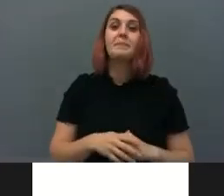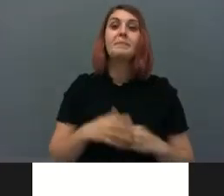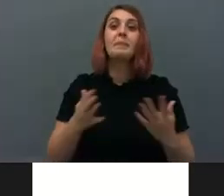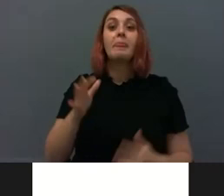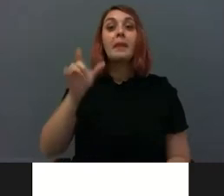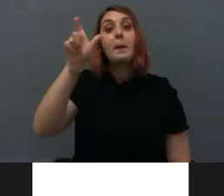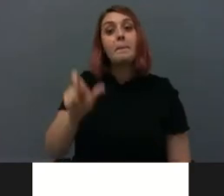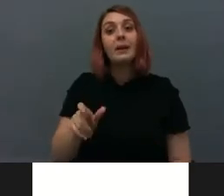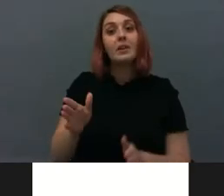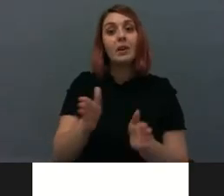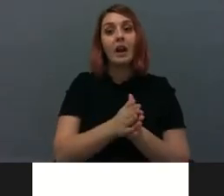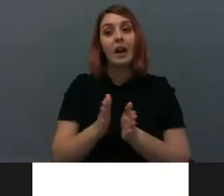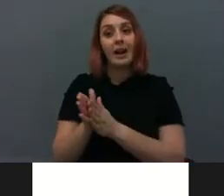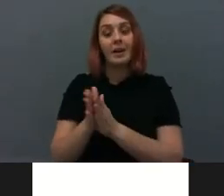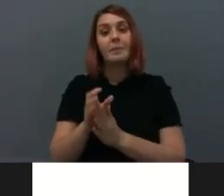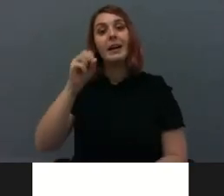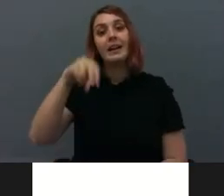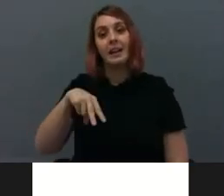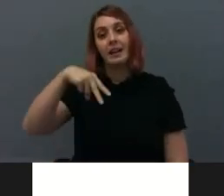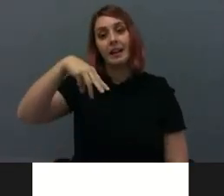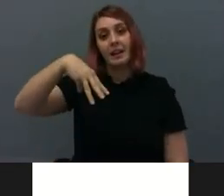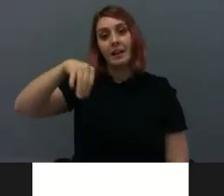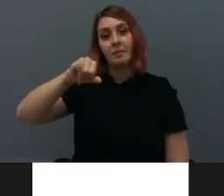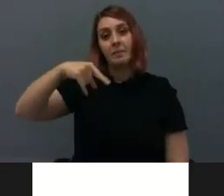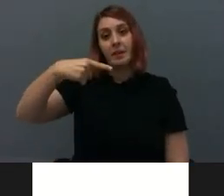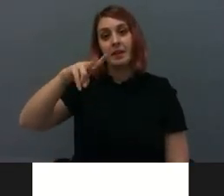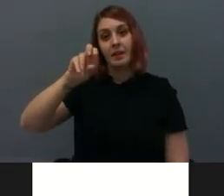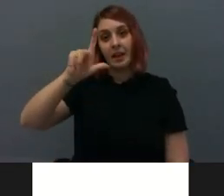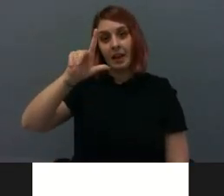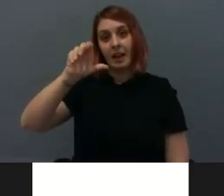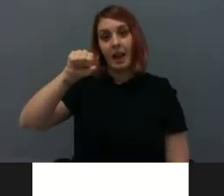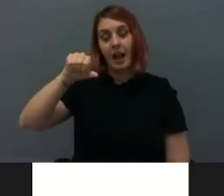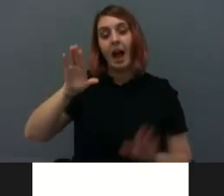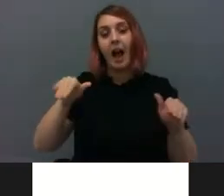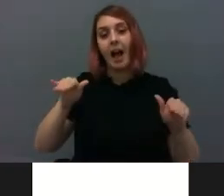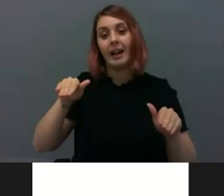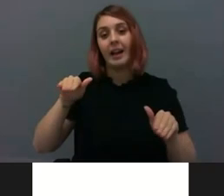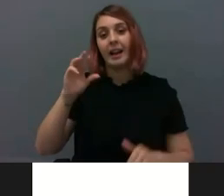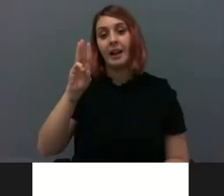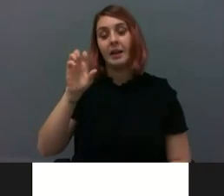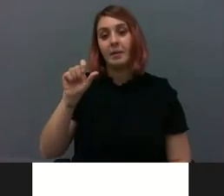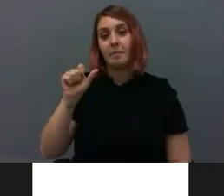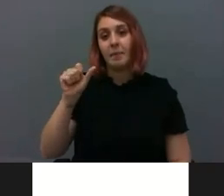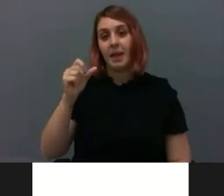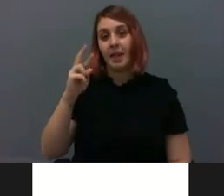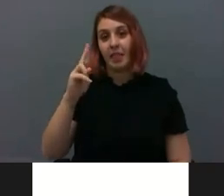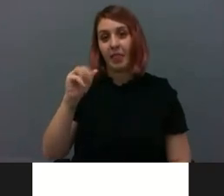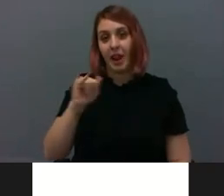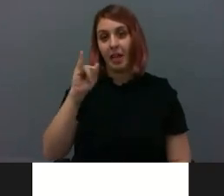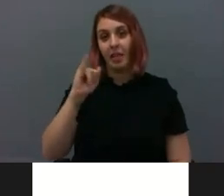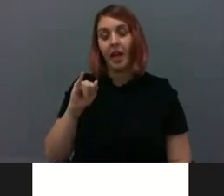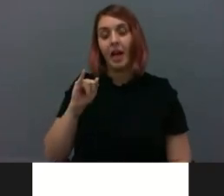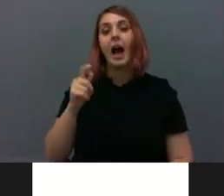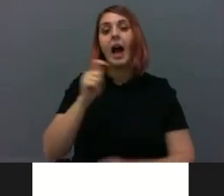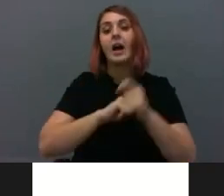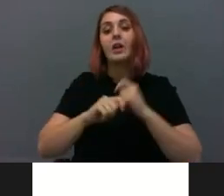la siguiente persona que nos acompaña es Miguel Ángel Muñoz Pedraza, de la Fundación Numen en Madrid. Y pues